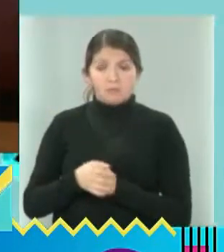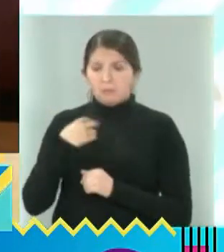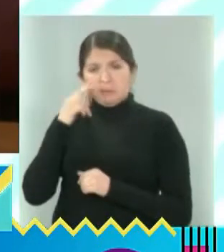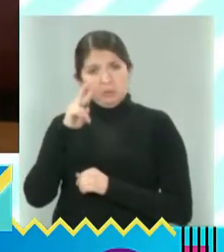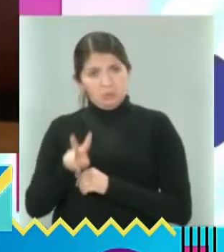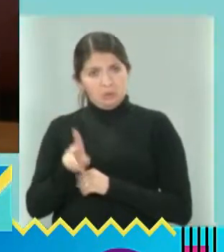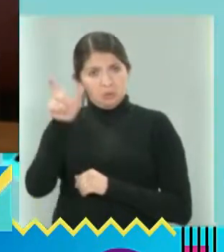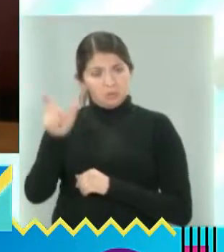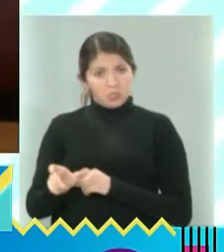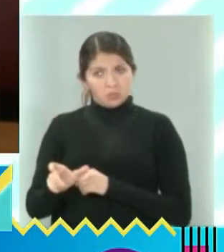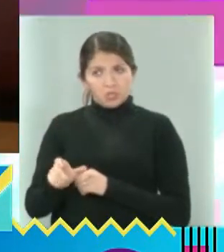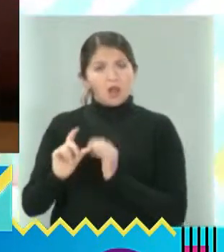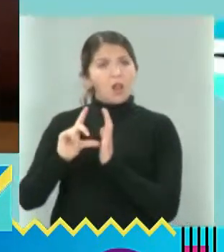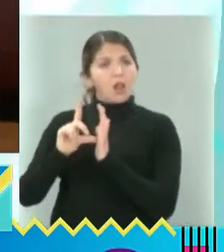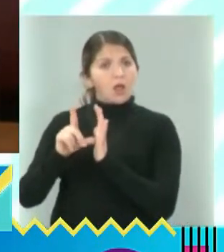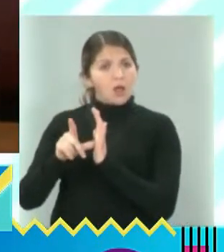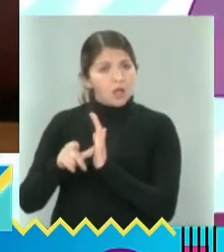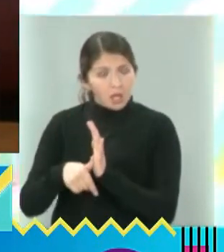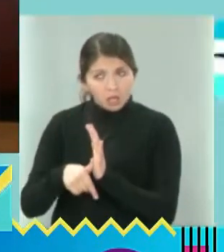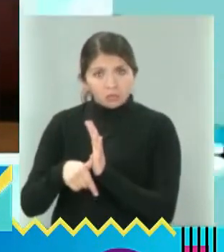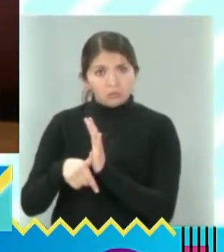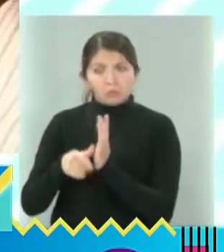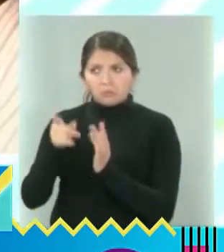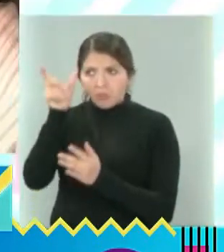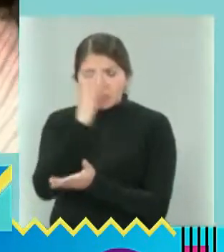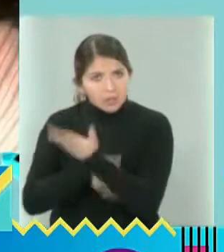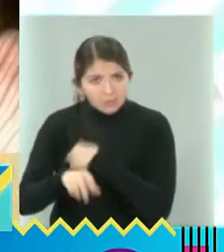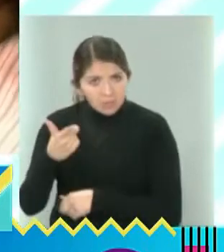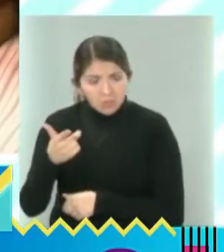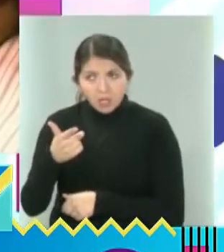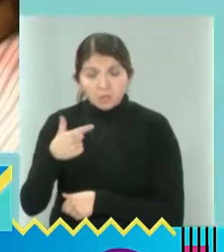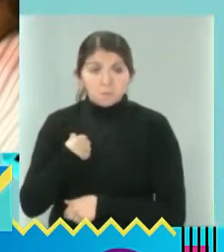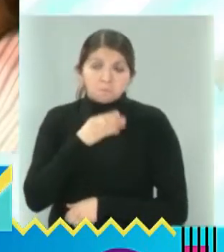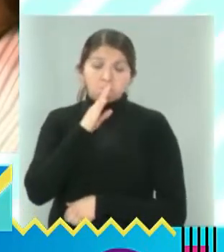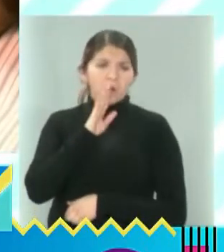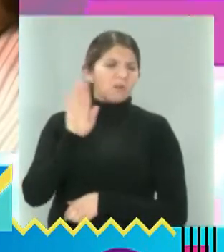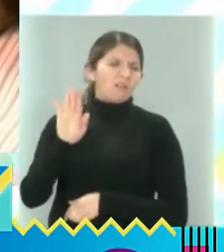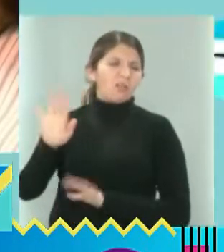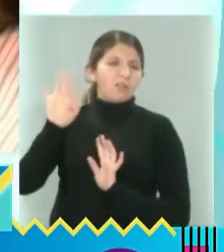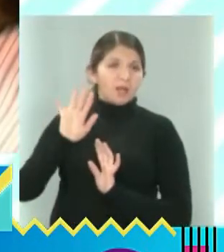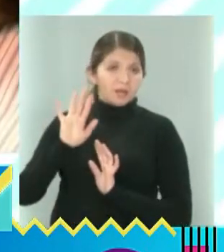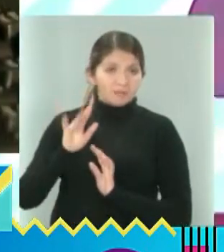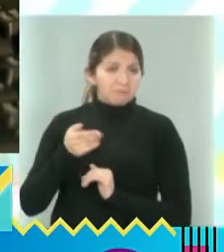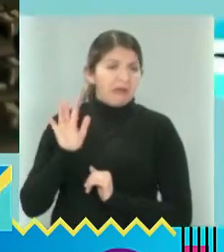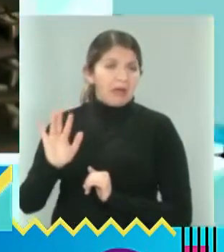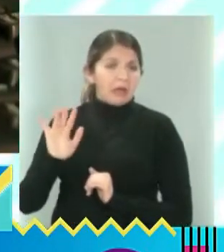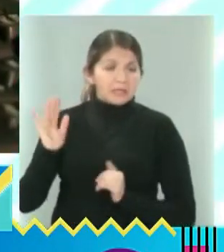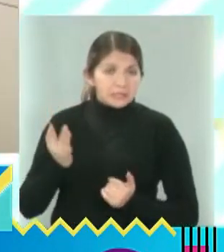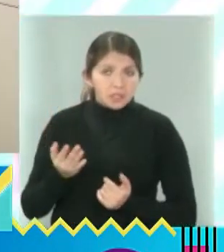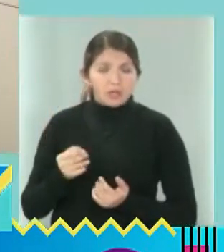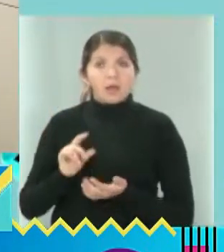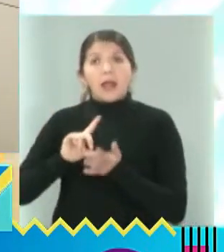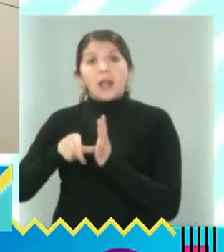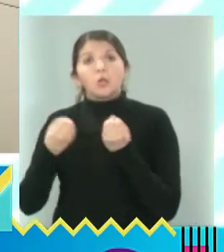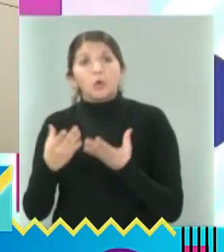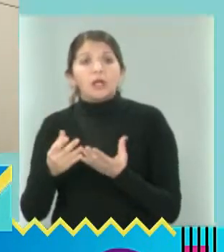los trabajadores que te atienden son lentos y nadie rezonga de la discapacidad, digamos, ¿no? Y son lentos porque a veces el sistema es lento,